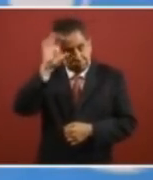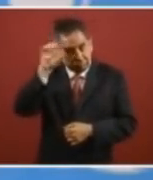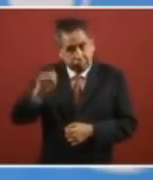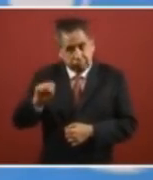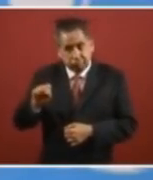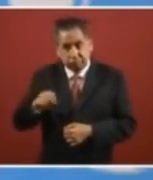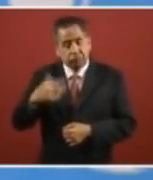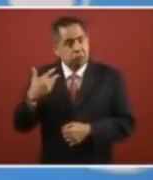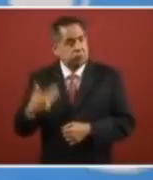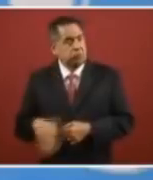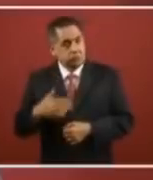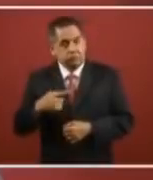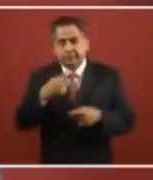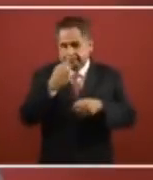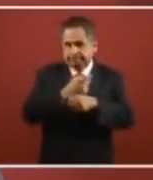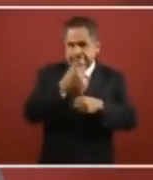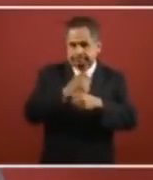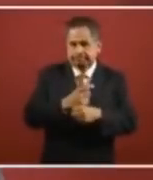Esa fue una transformación